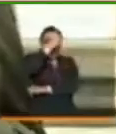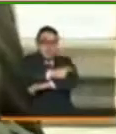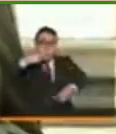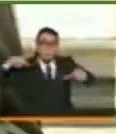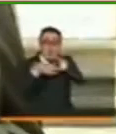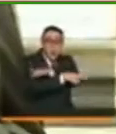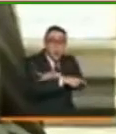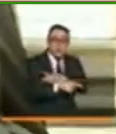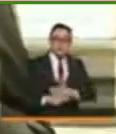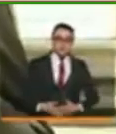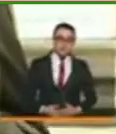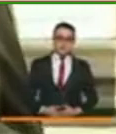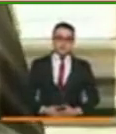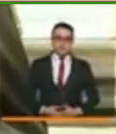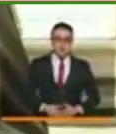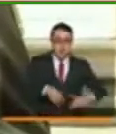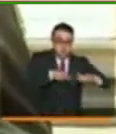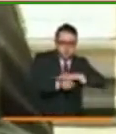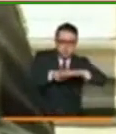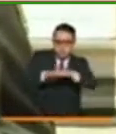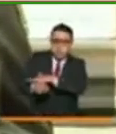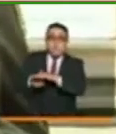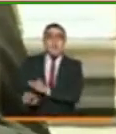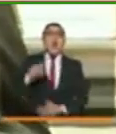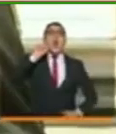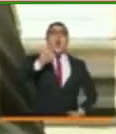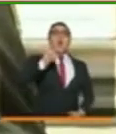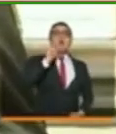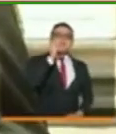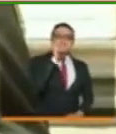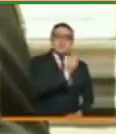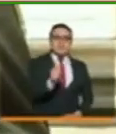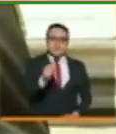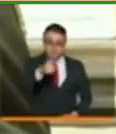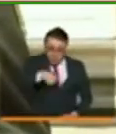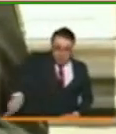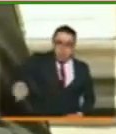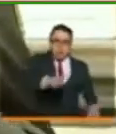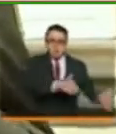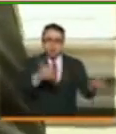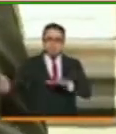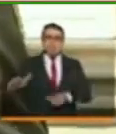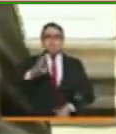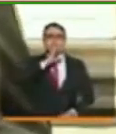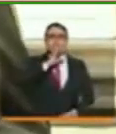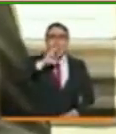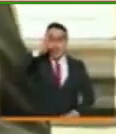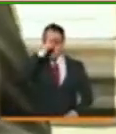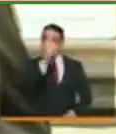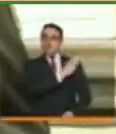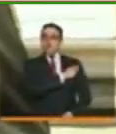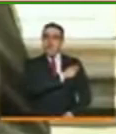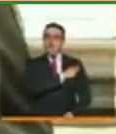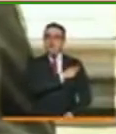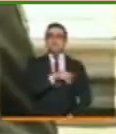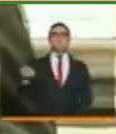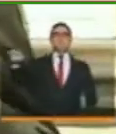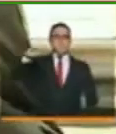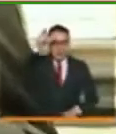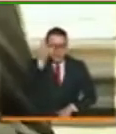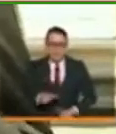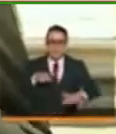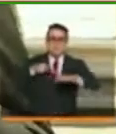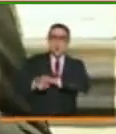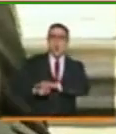Había asesinado a 11 personas, entre ellos a un soldado de nuestro Ejército Nacional,